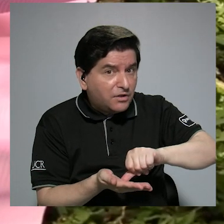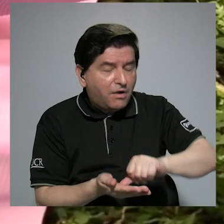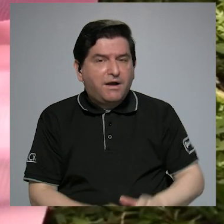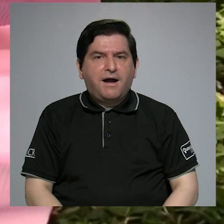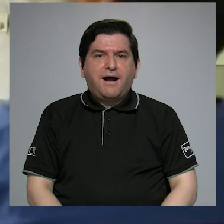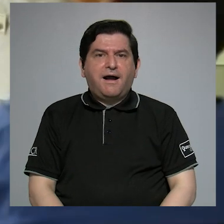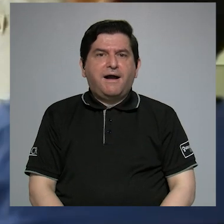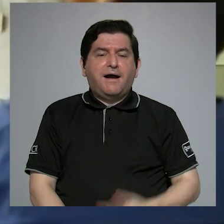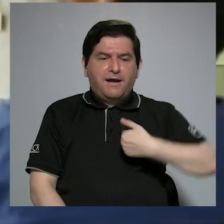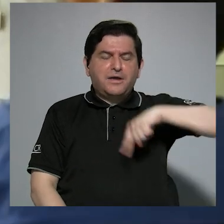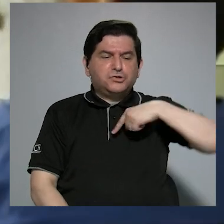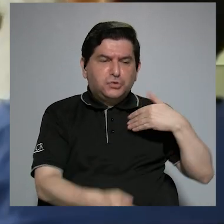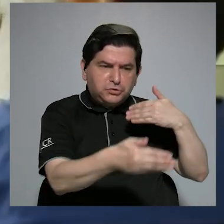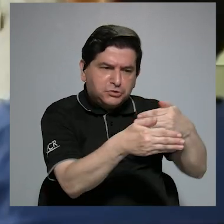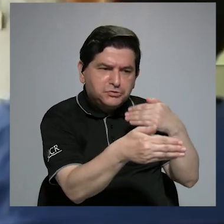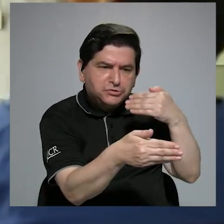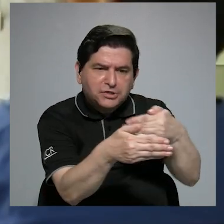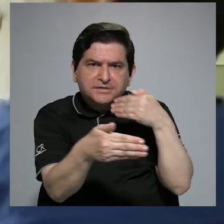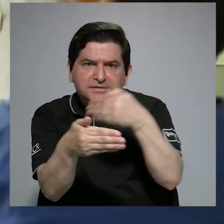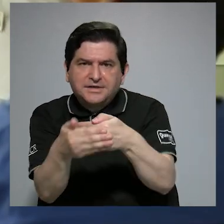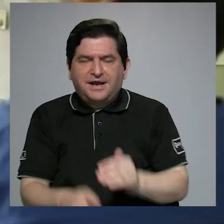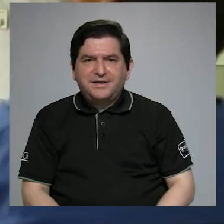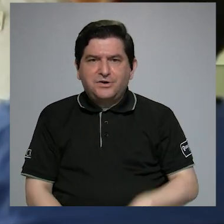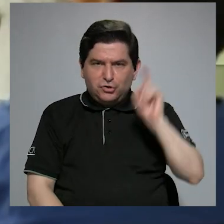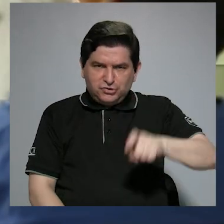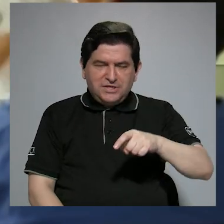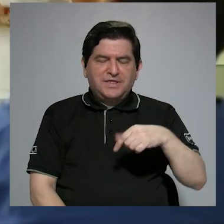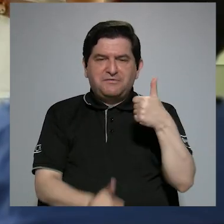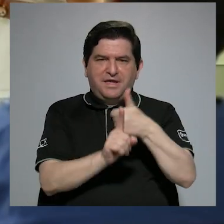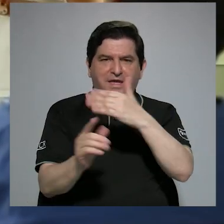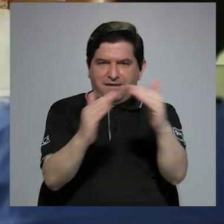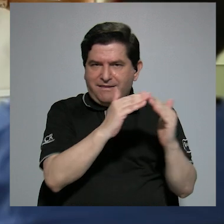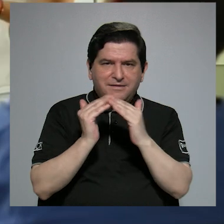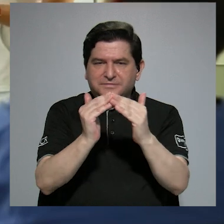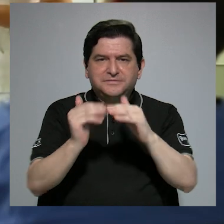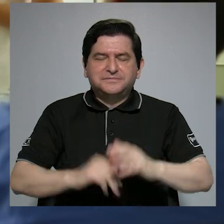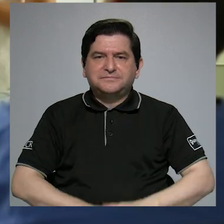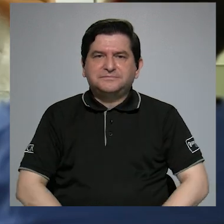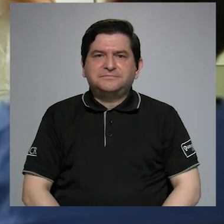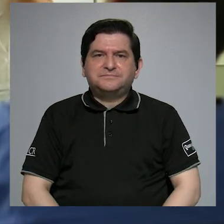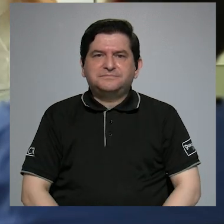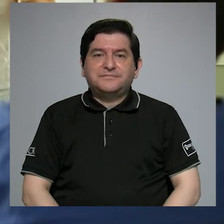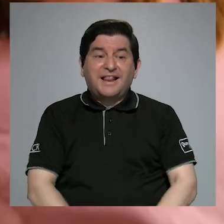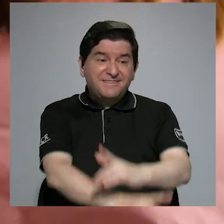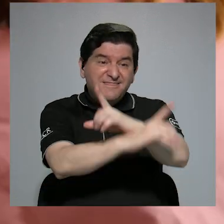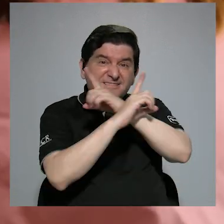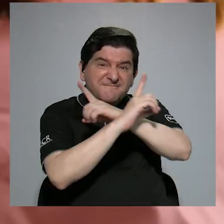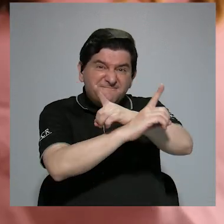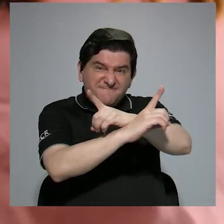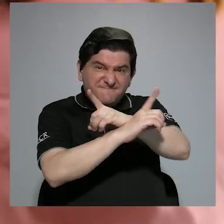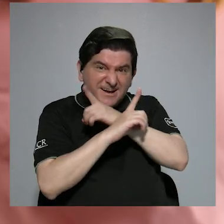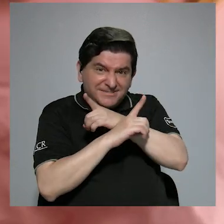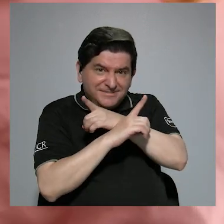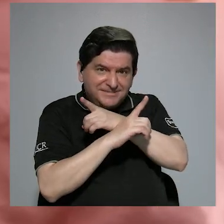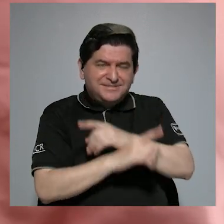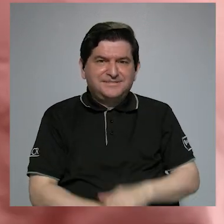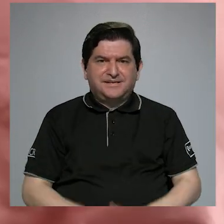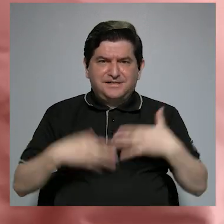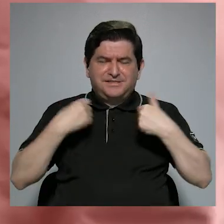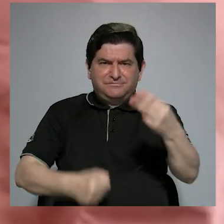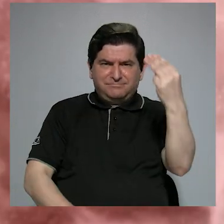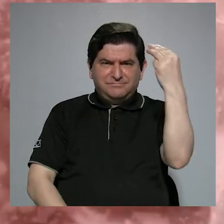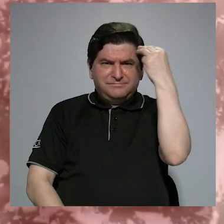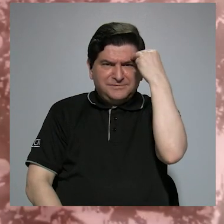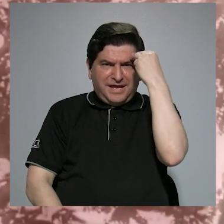centro, entonces tenemos que estar más cerca de ellas y tiene que ser en las comunidades. Entonces, la defensa de